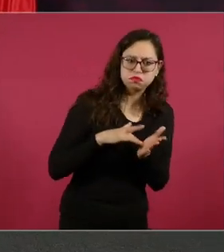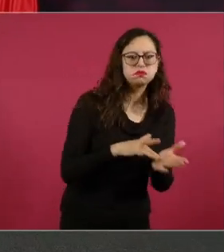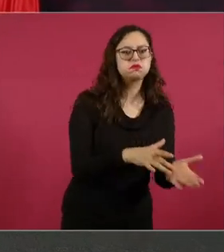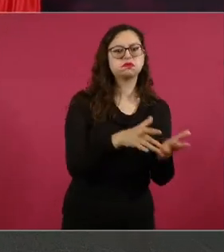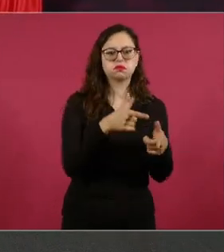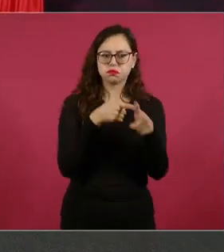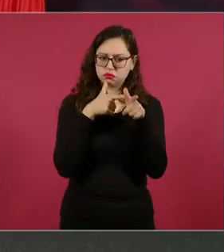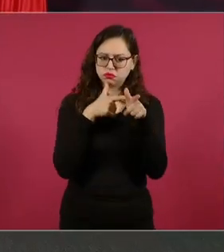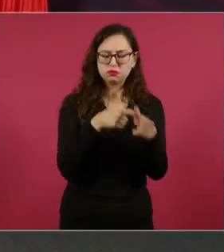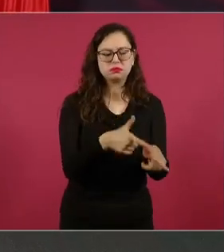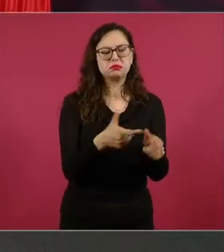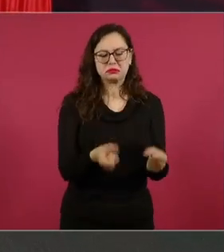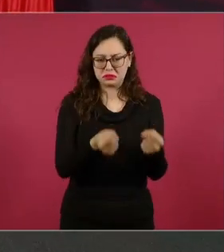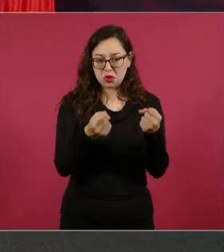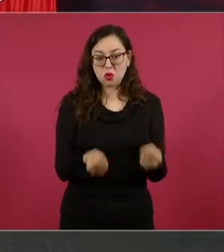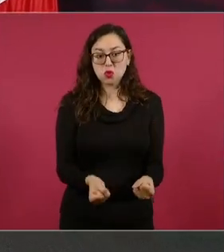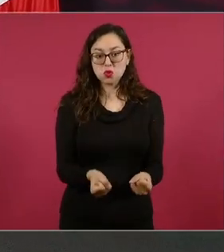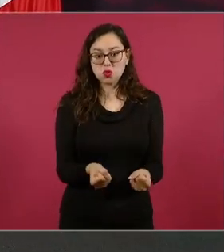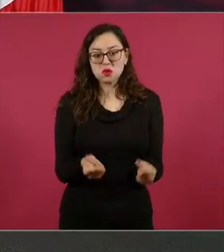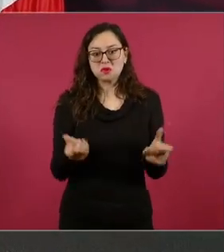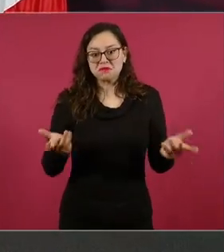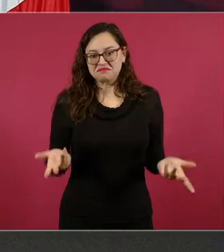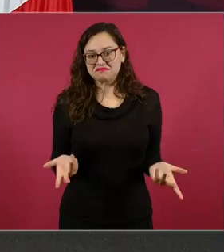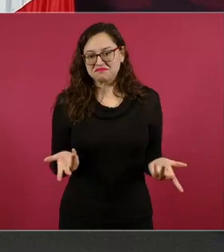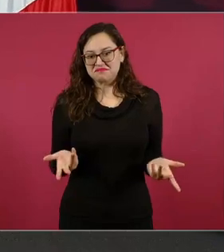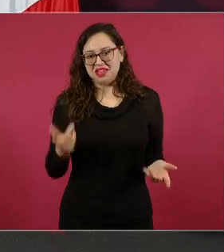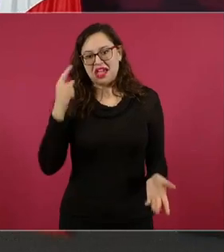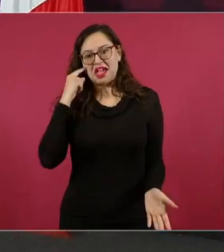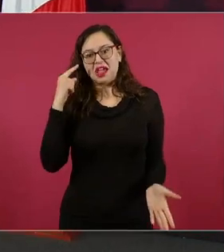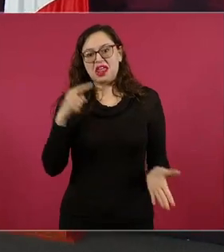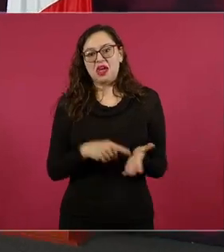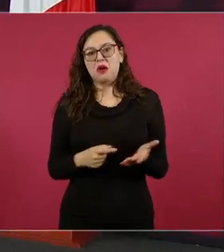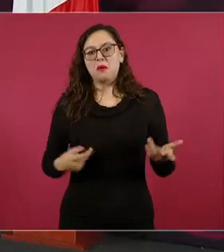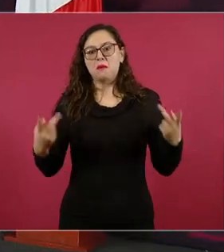Creo que, como todo el pueblo de México,